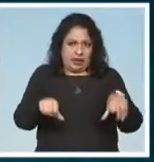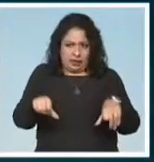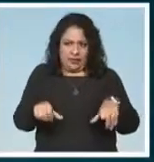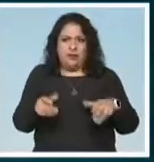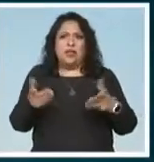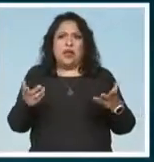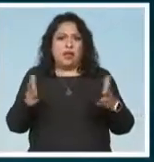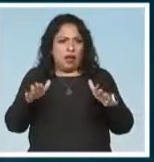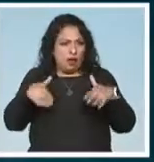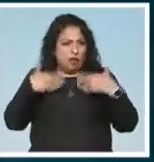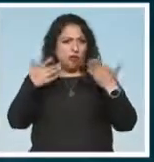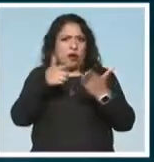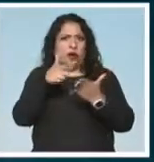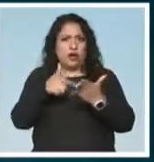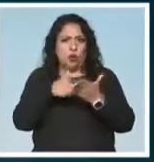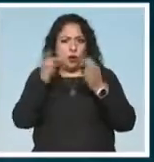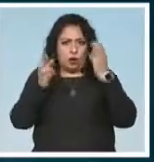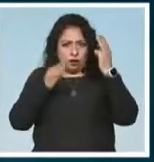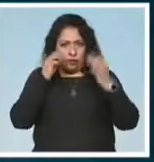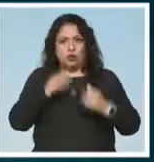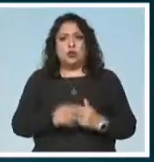actividades fuera del recinto.